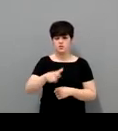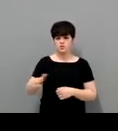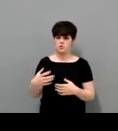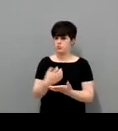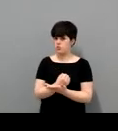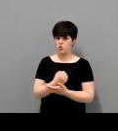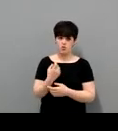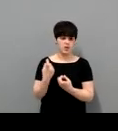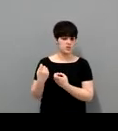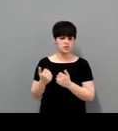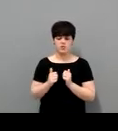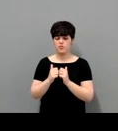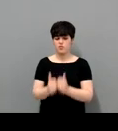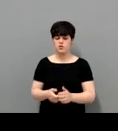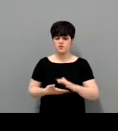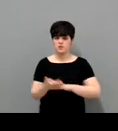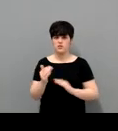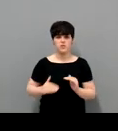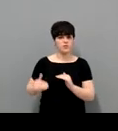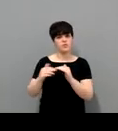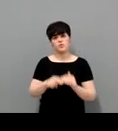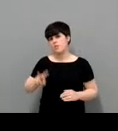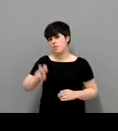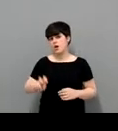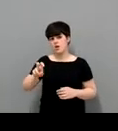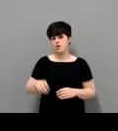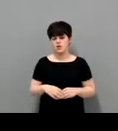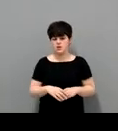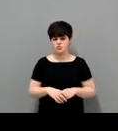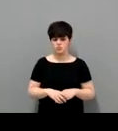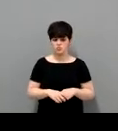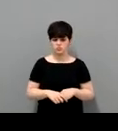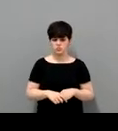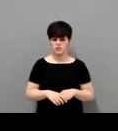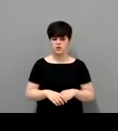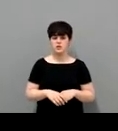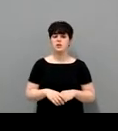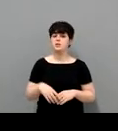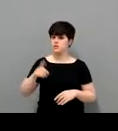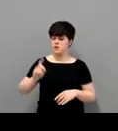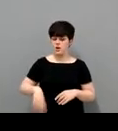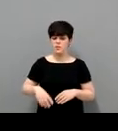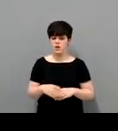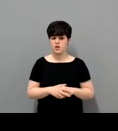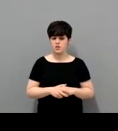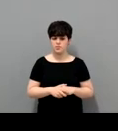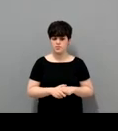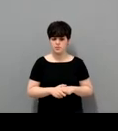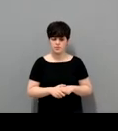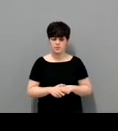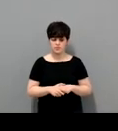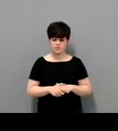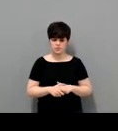todo, seguimos siendo igual de válidas. Y no tanto de hacer